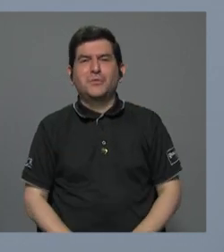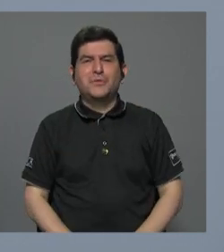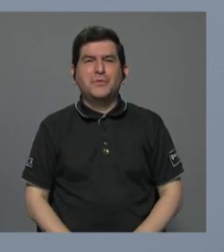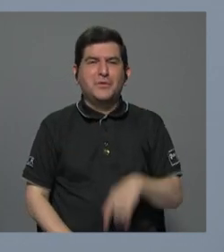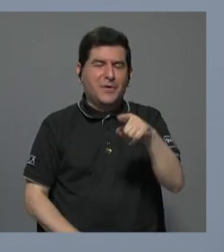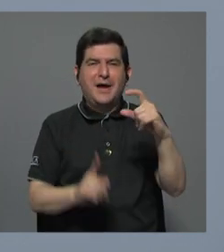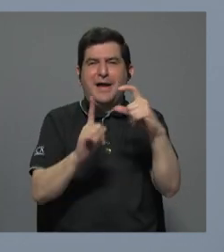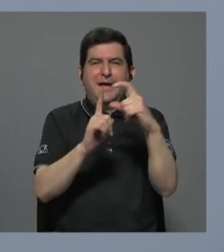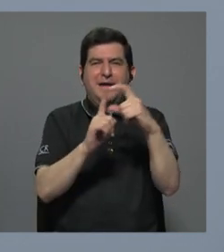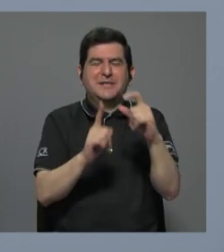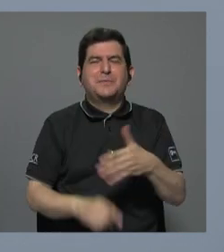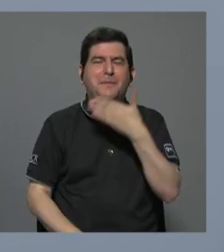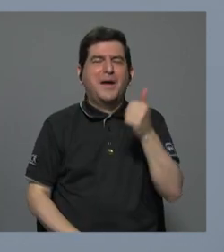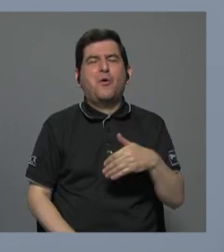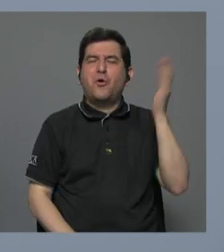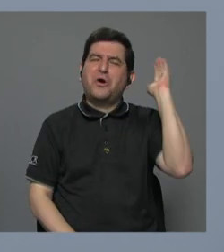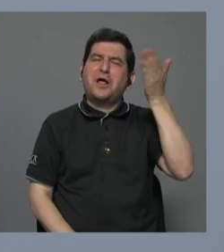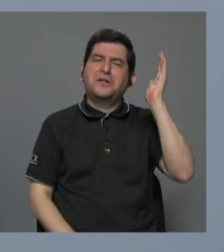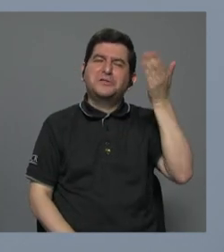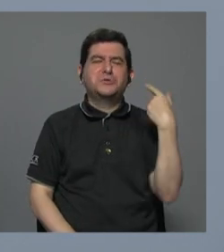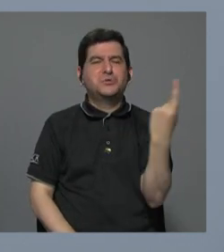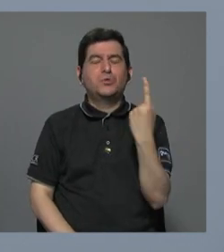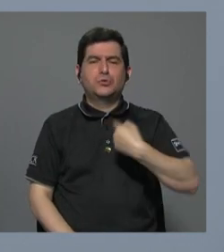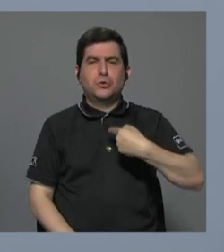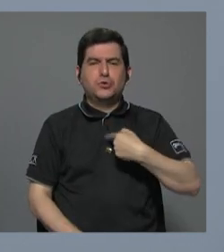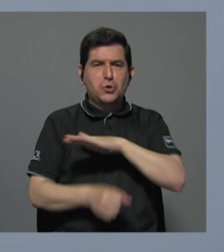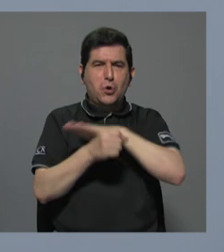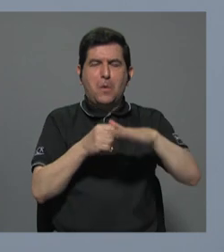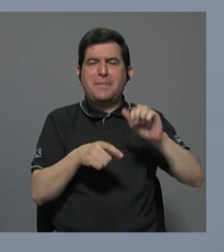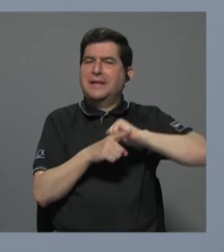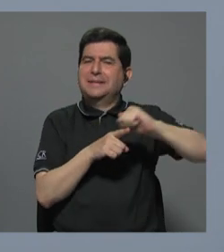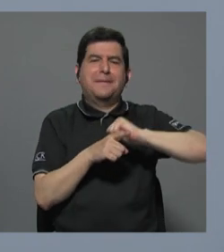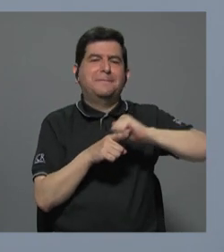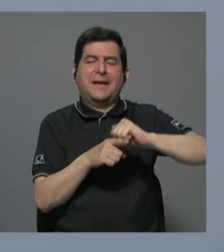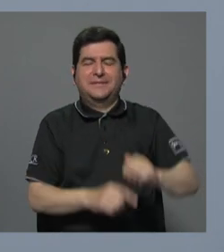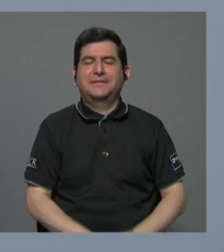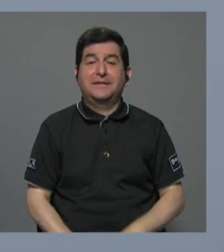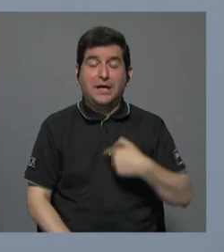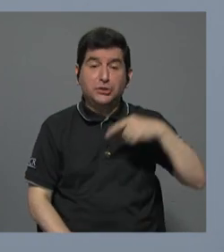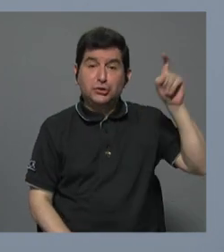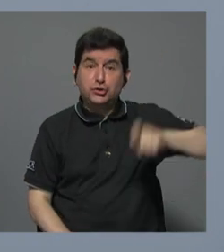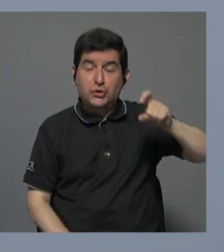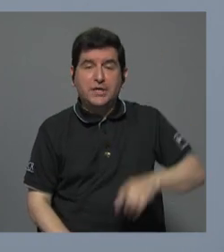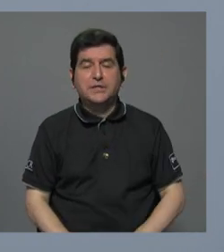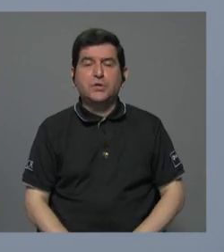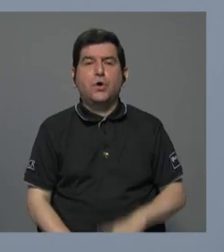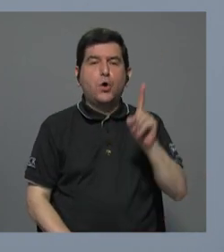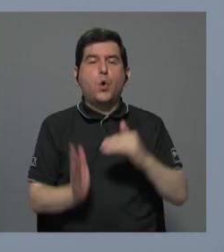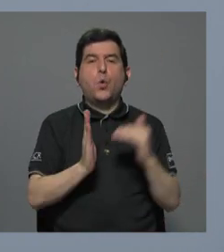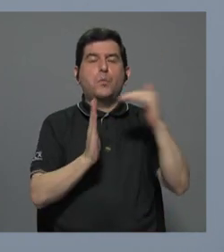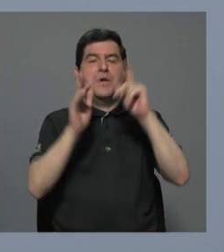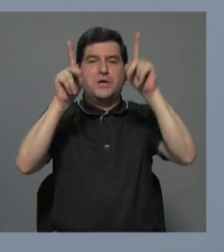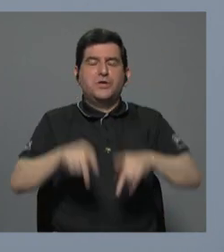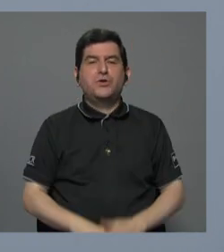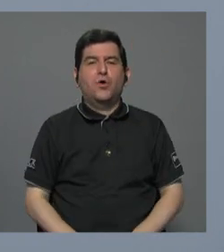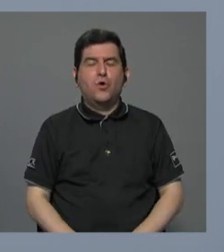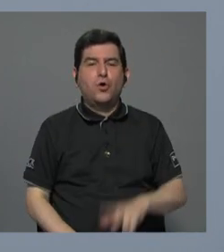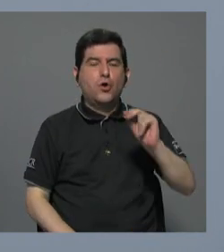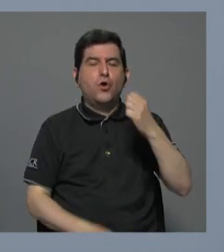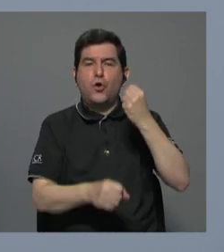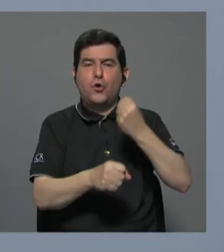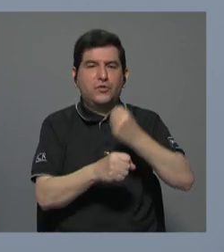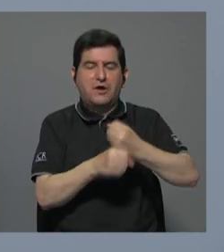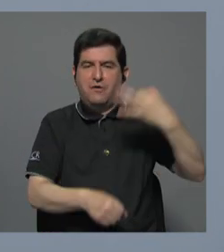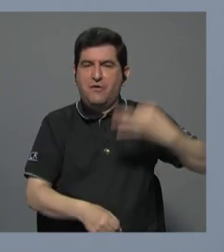que dan para la retórica y el discurso yo soy totalmente pragmático yo lo que necesito es que el millón de personas que tenemos en informalidad se le